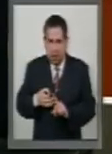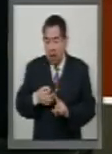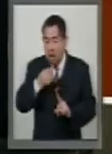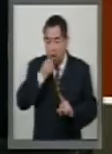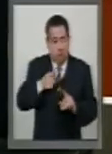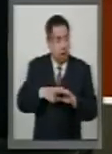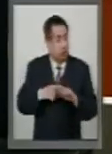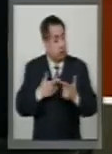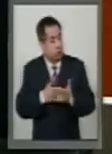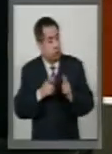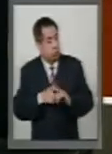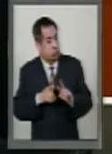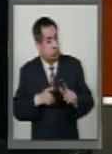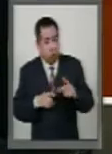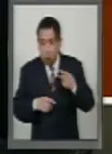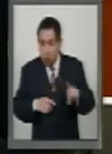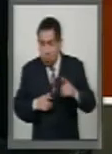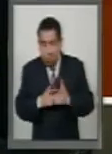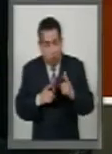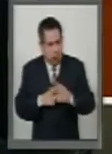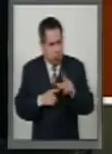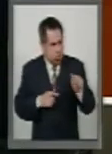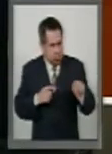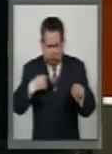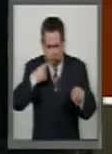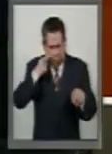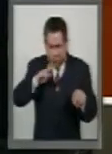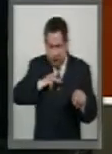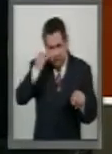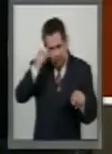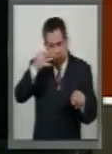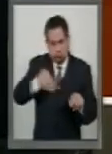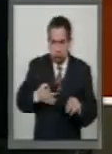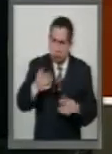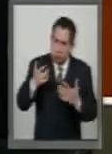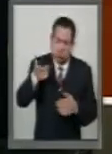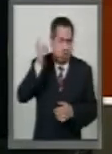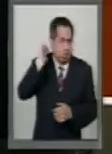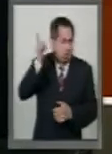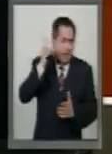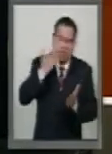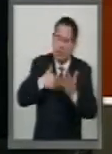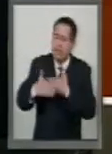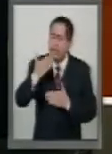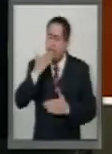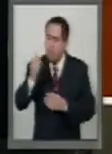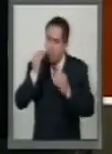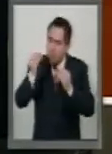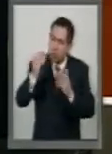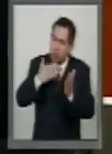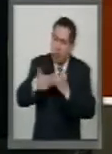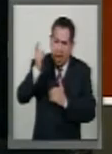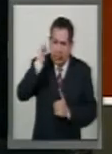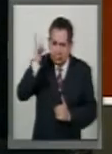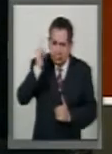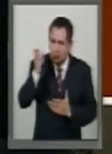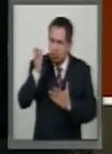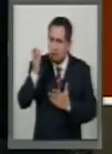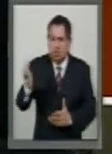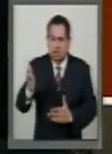las posiciones de su partido. Le deseo que le vaya muy bien, mucho éxito en esta